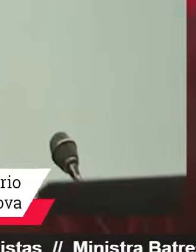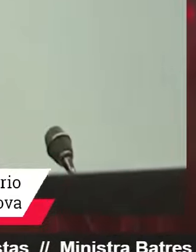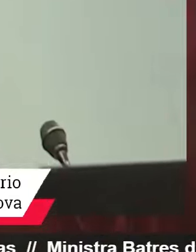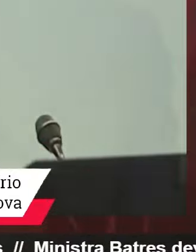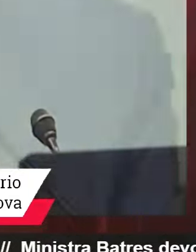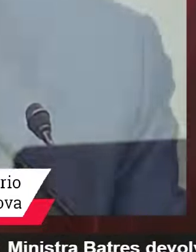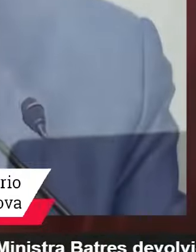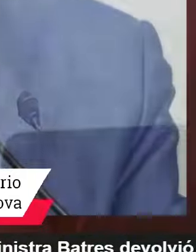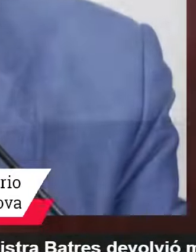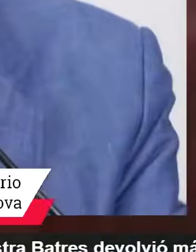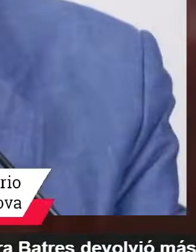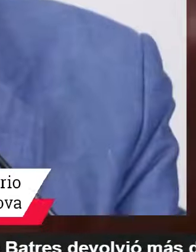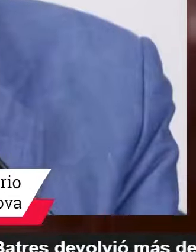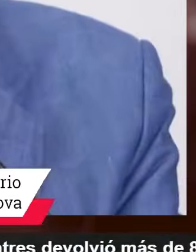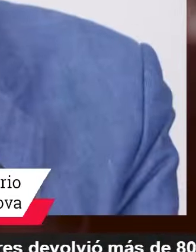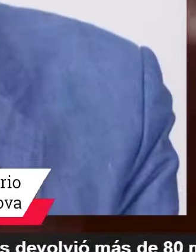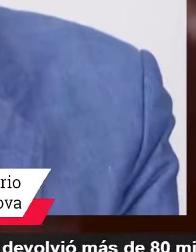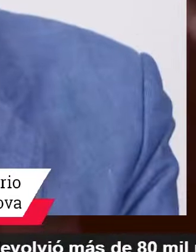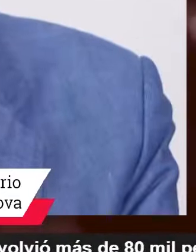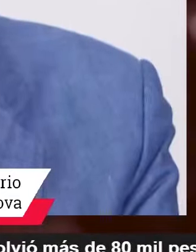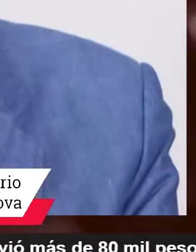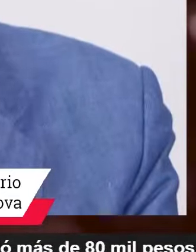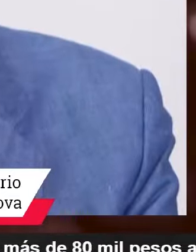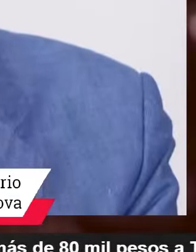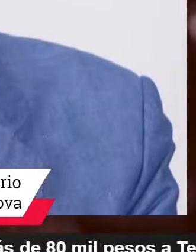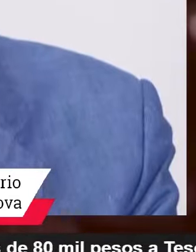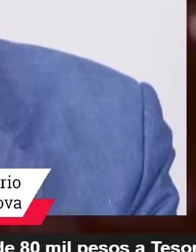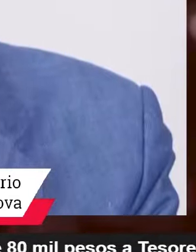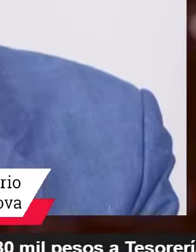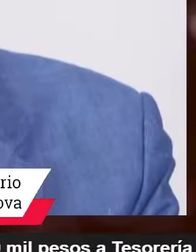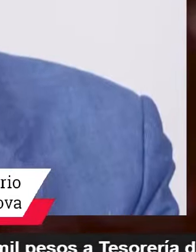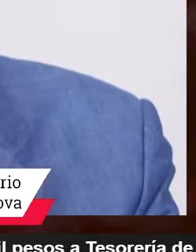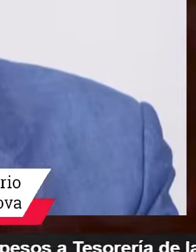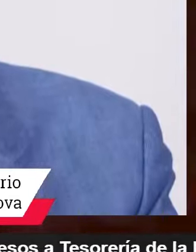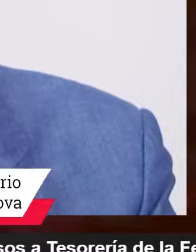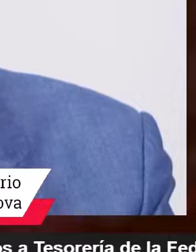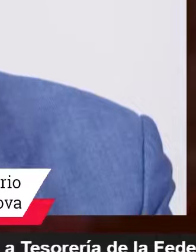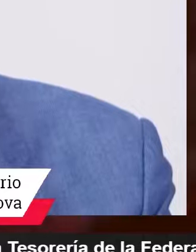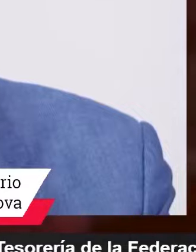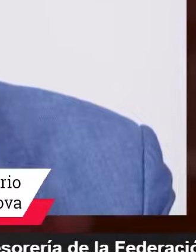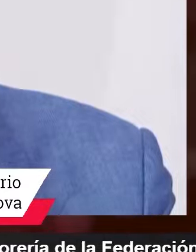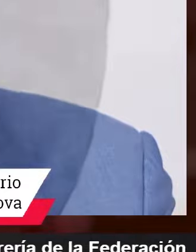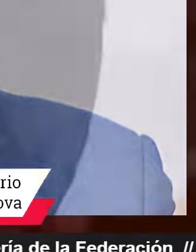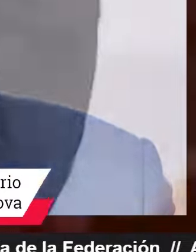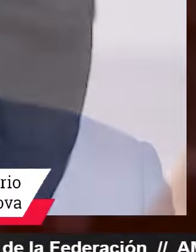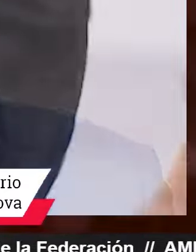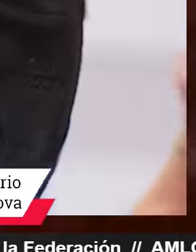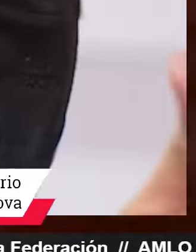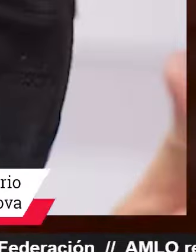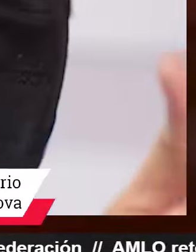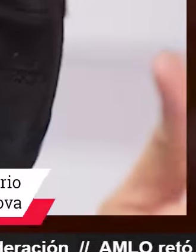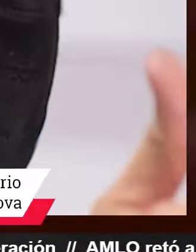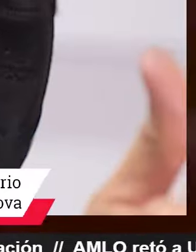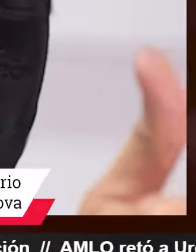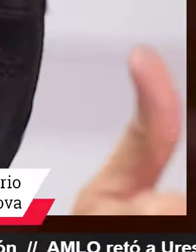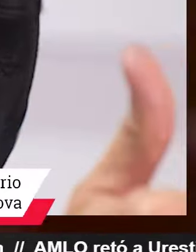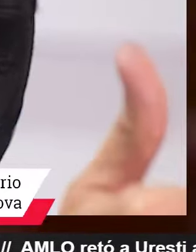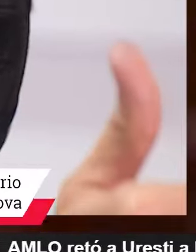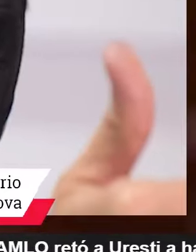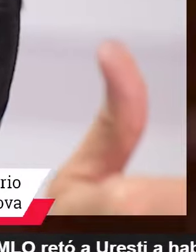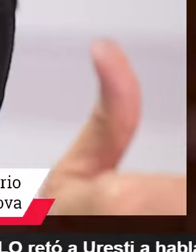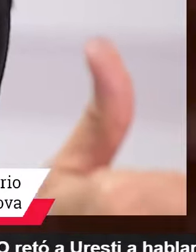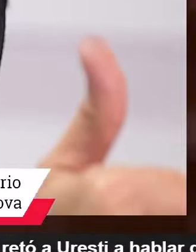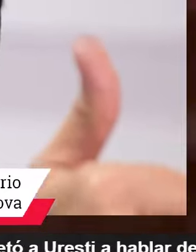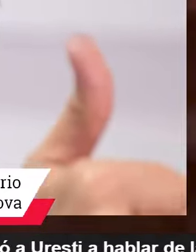presidencia del Consejo general del INE y concluyó su mandato en abril de 2023 es decir